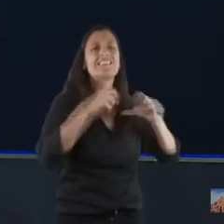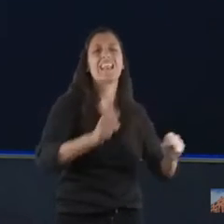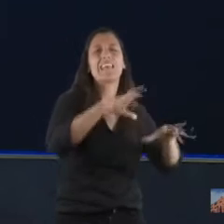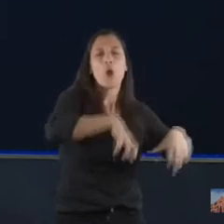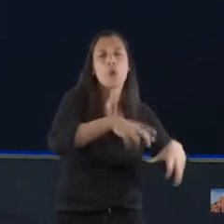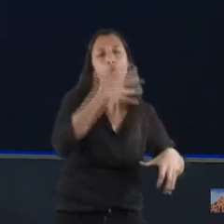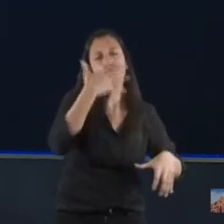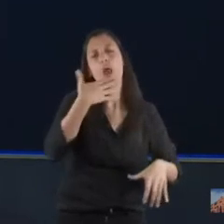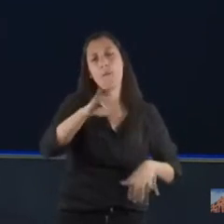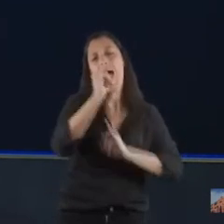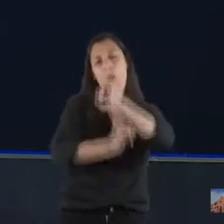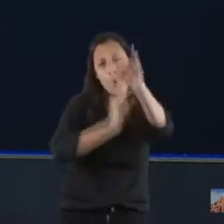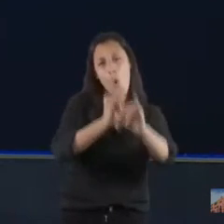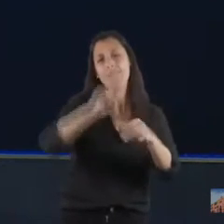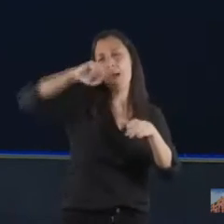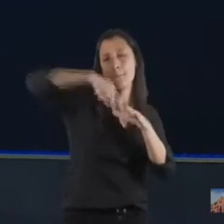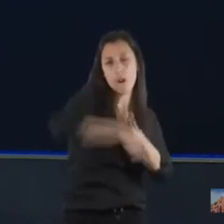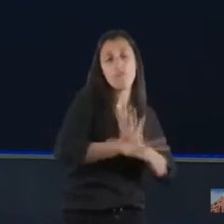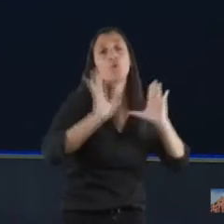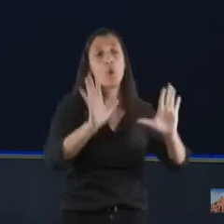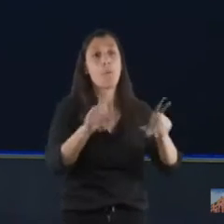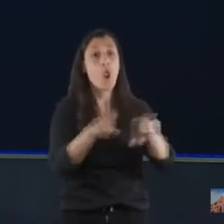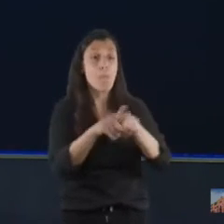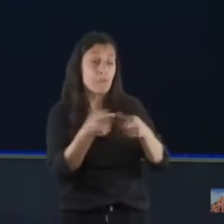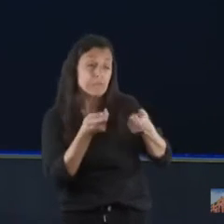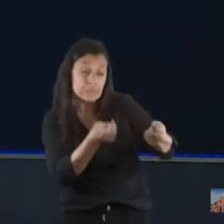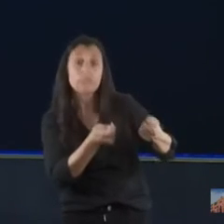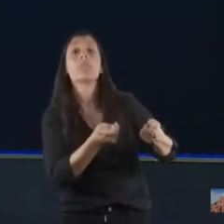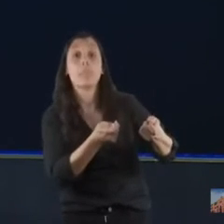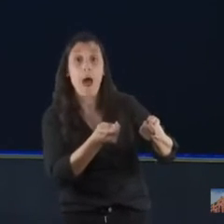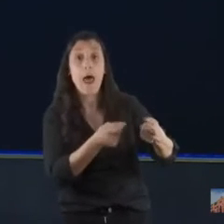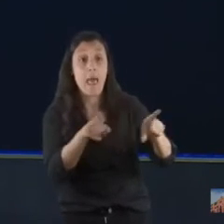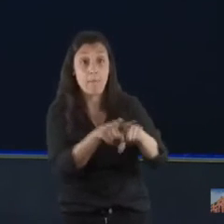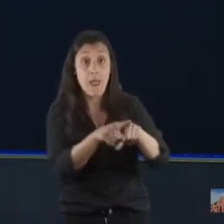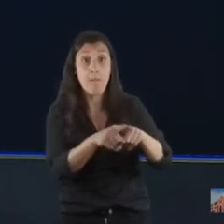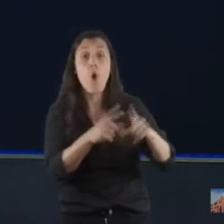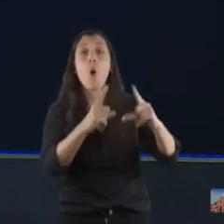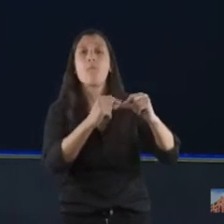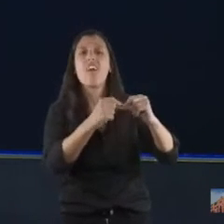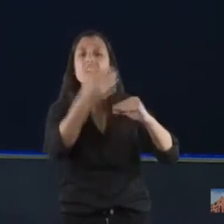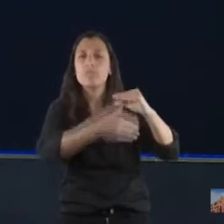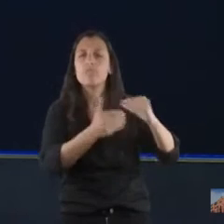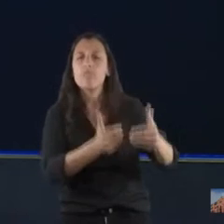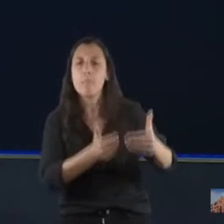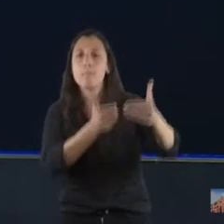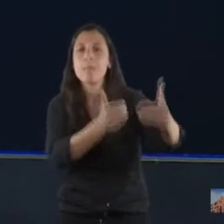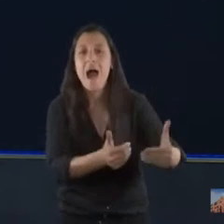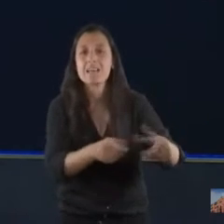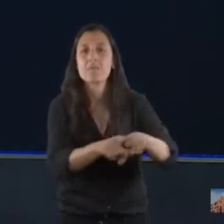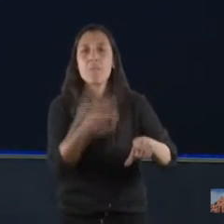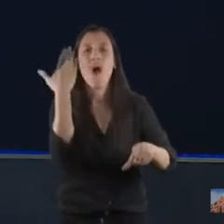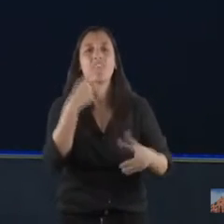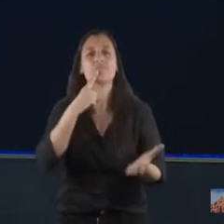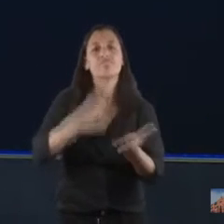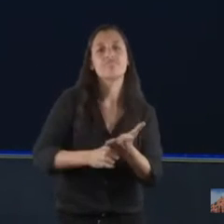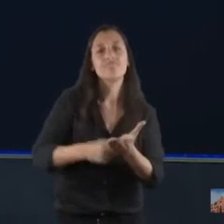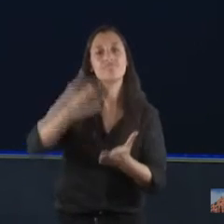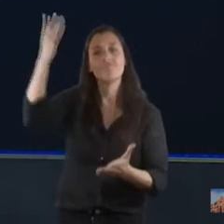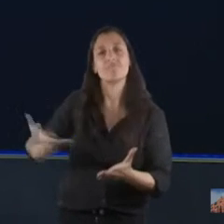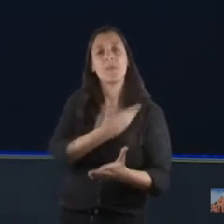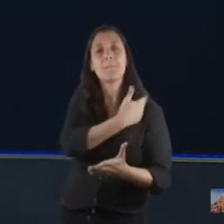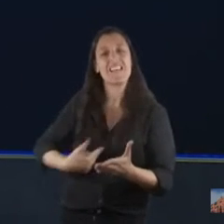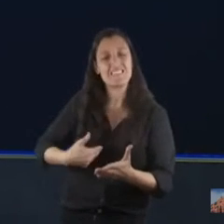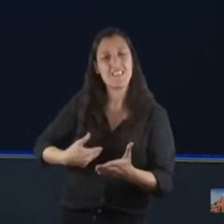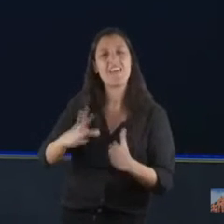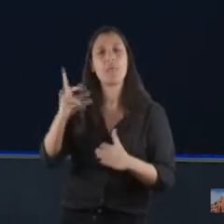contar pero básicamente incluye por ejemplo la extensión del plazo de la resolución que había establecido el presidente del banco